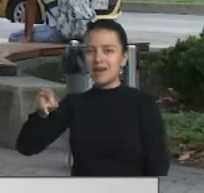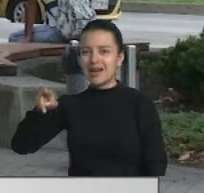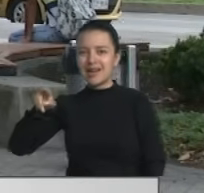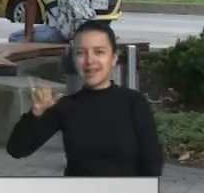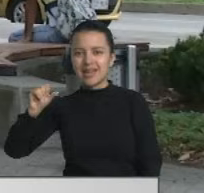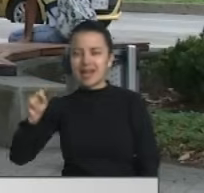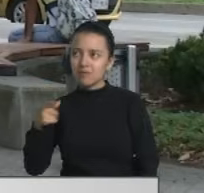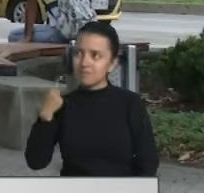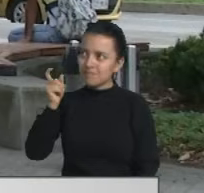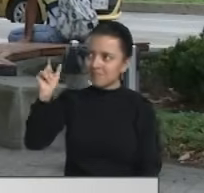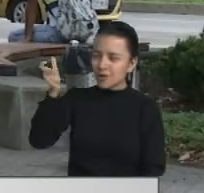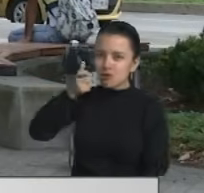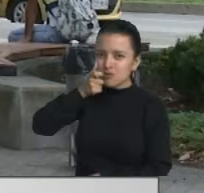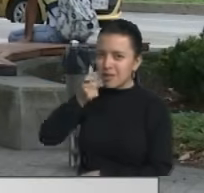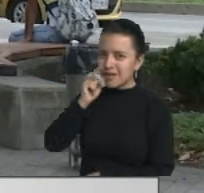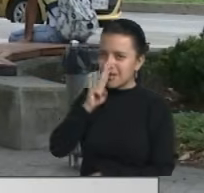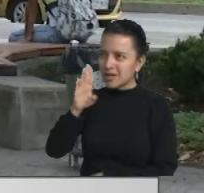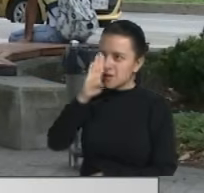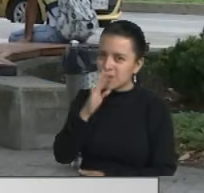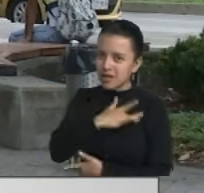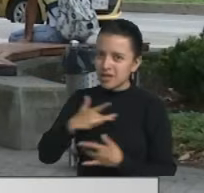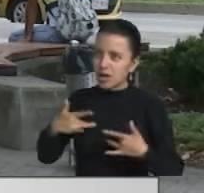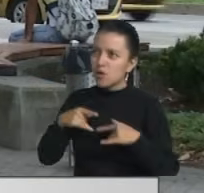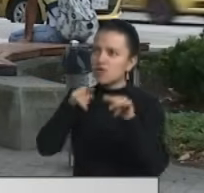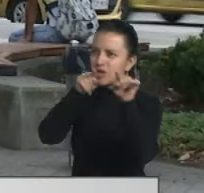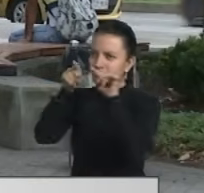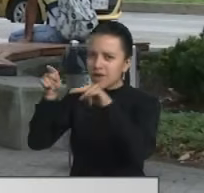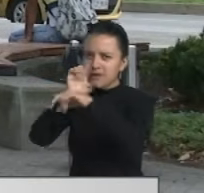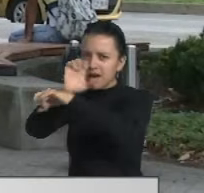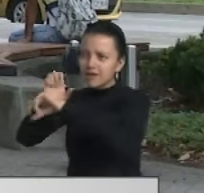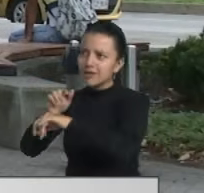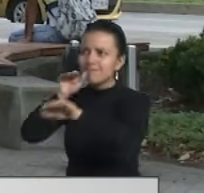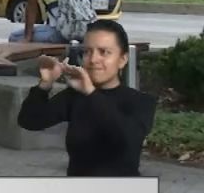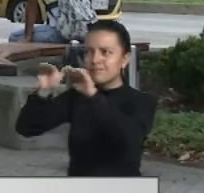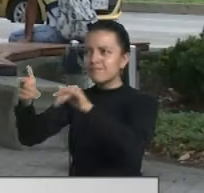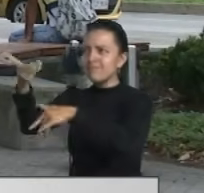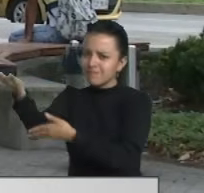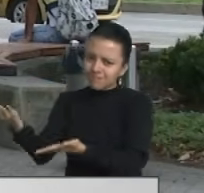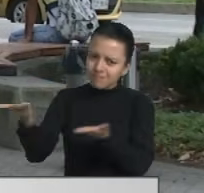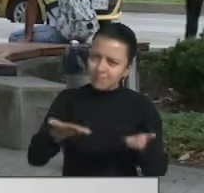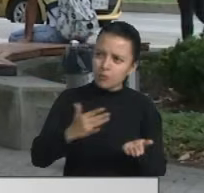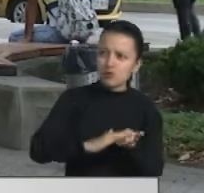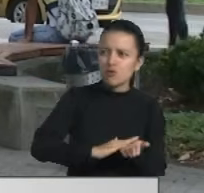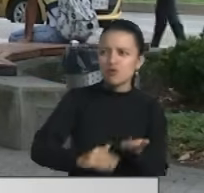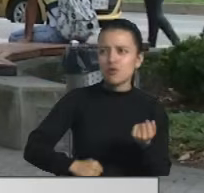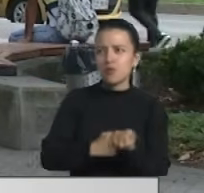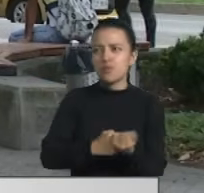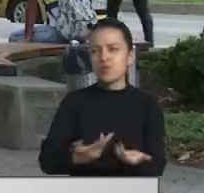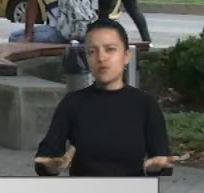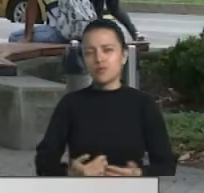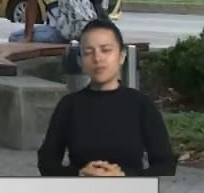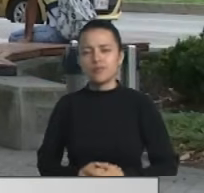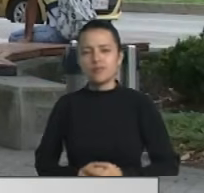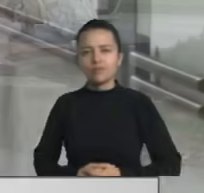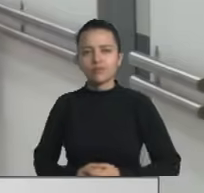a la Superintendencia de Salud Nacional y a otros entes departamentales también para que contribuyan con la situación de salud del Valle del